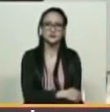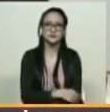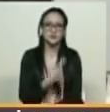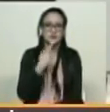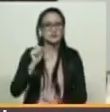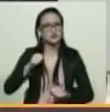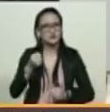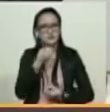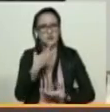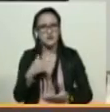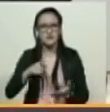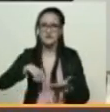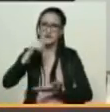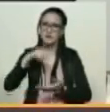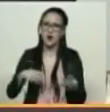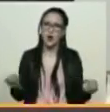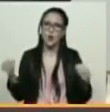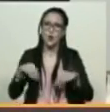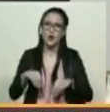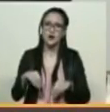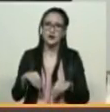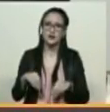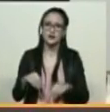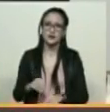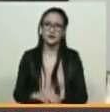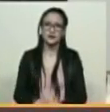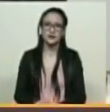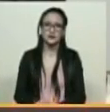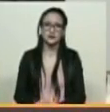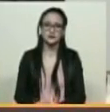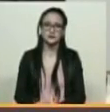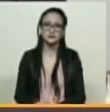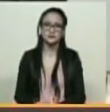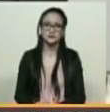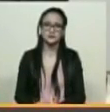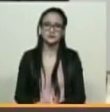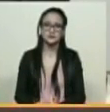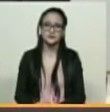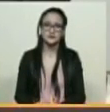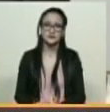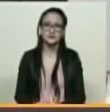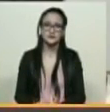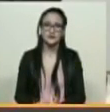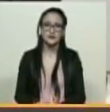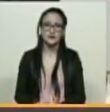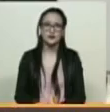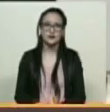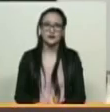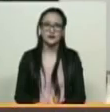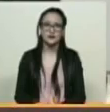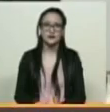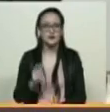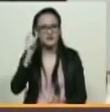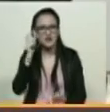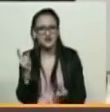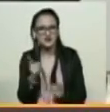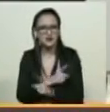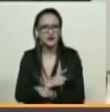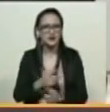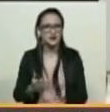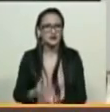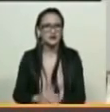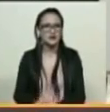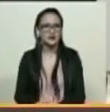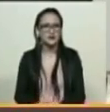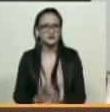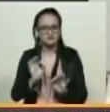está bien, firmamos el acuerdo. En ese acuerdo está todo, si lo lees, están todas las garantías. Aquí solamente cambia lo correspondiente a la fecha y algunos elementos, digamos,